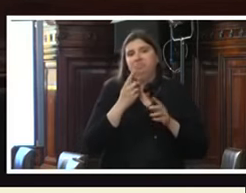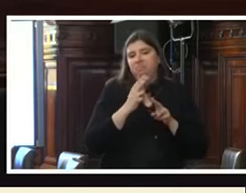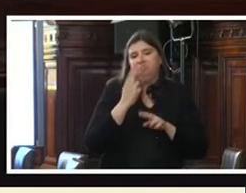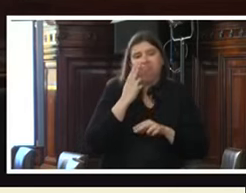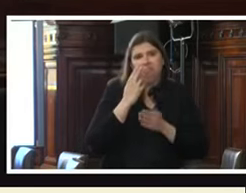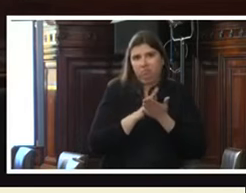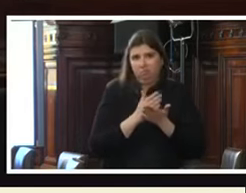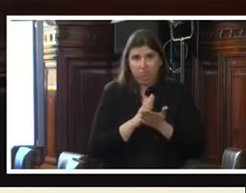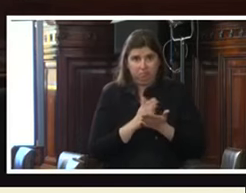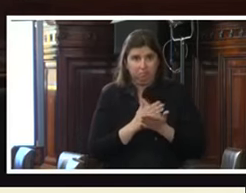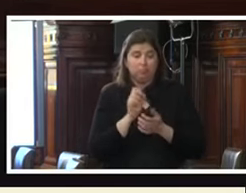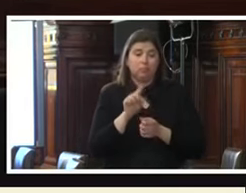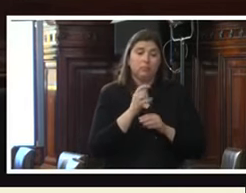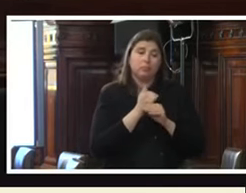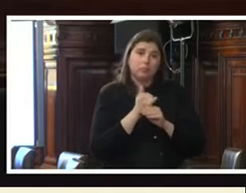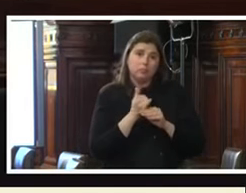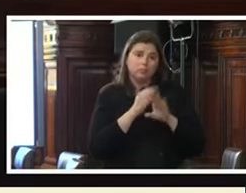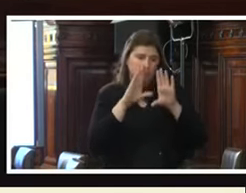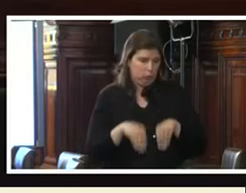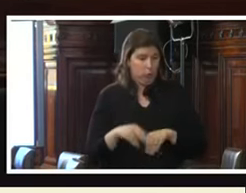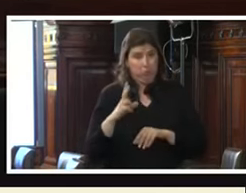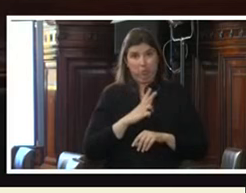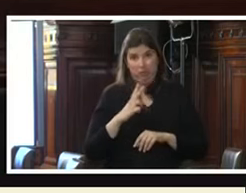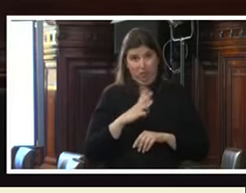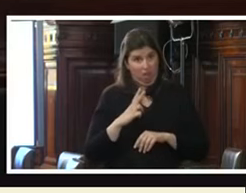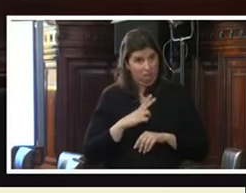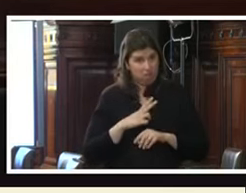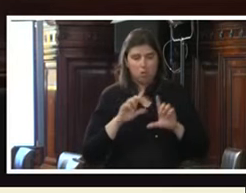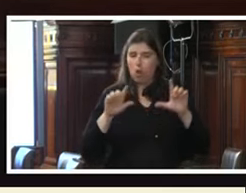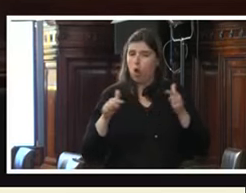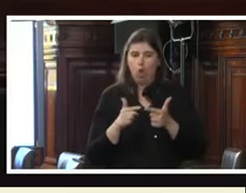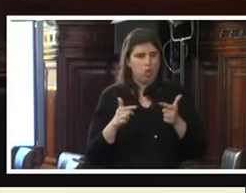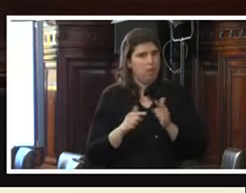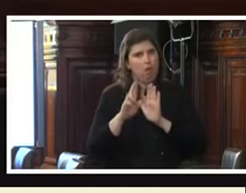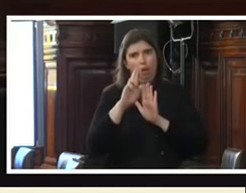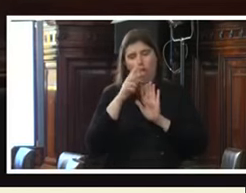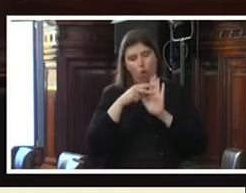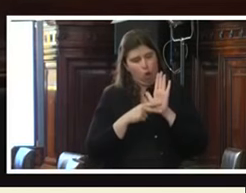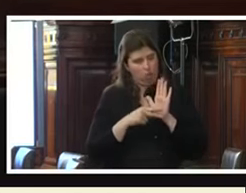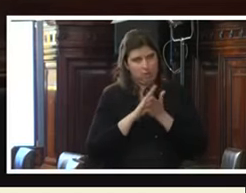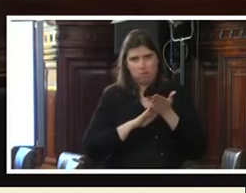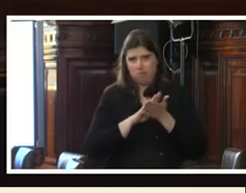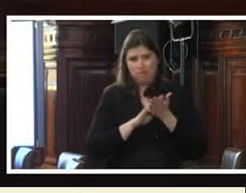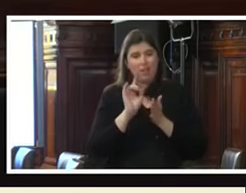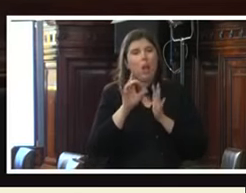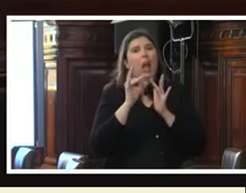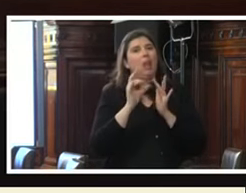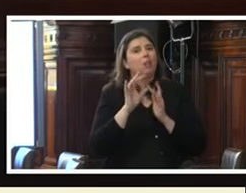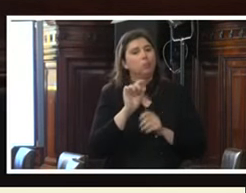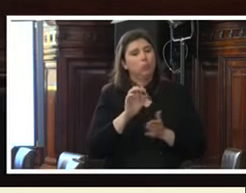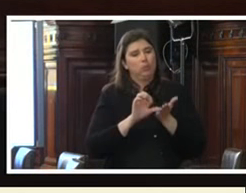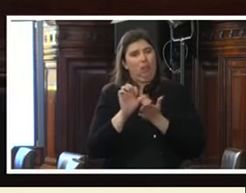señalar que estas instituciones todas privadas no cuentan con normas que acreditan la calidad de sus servicios razón por la cual no puede